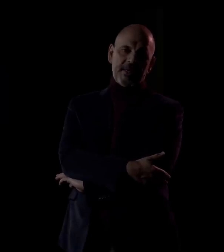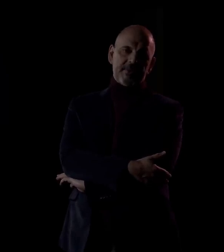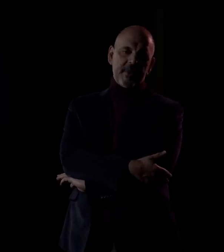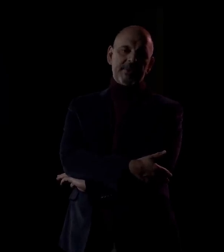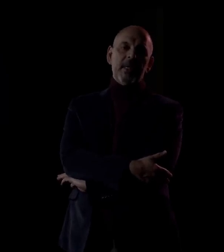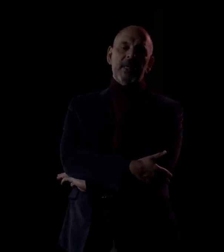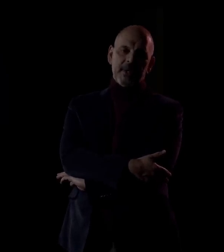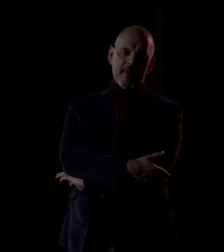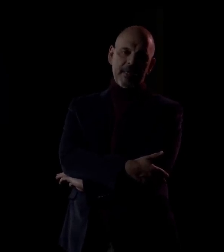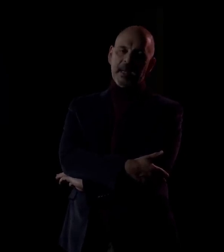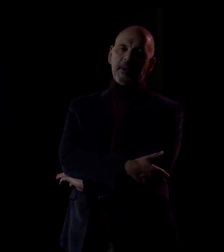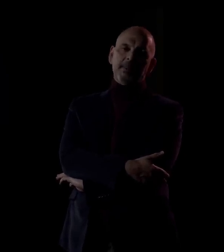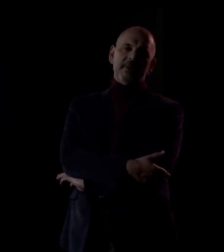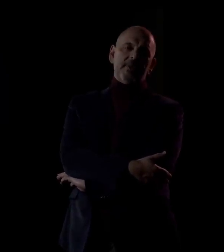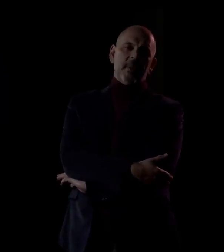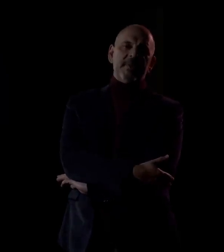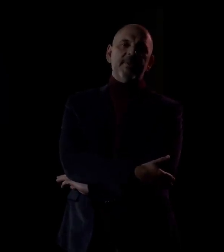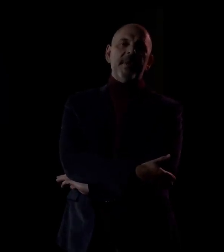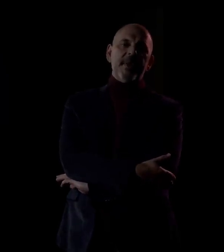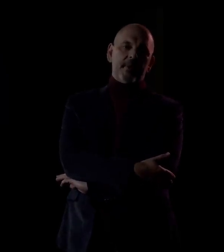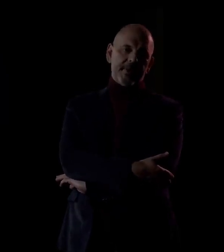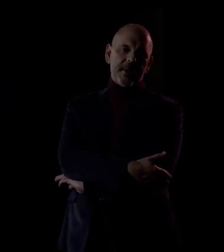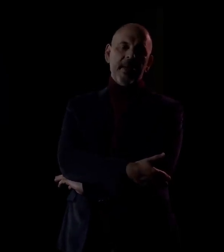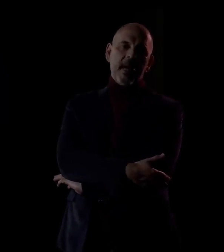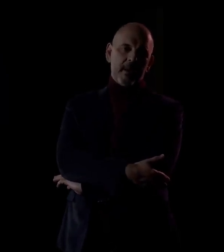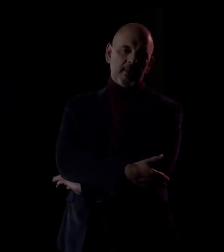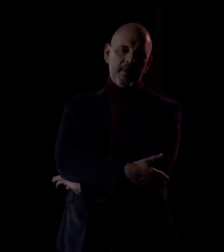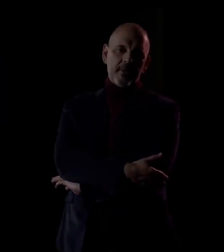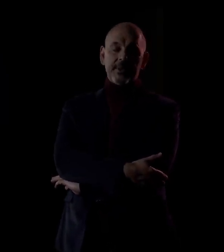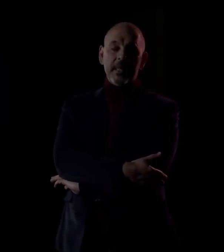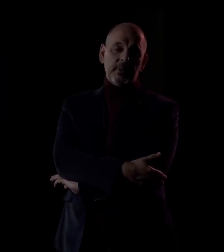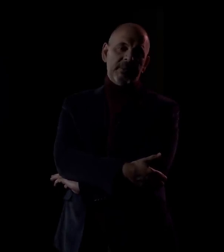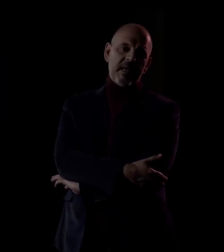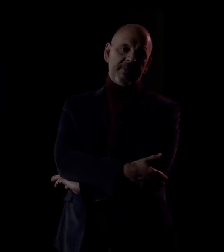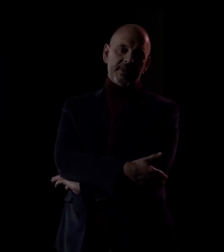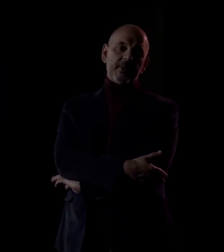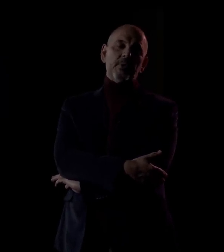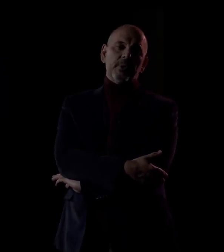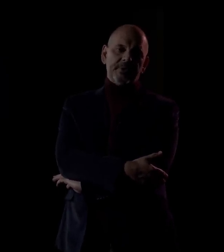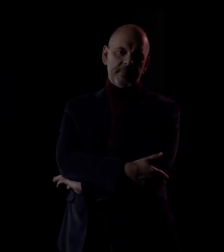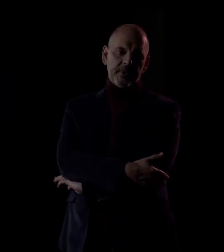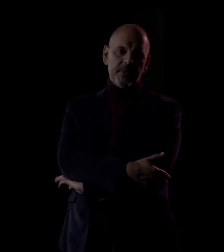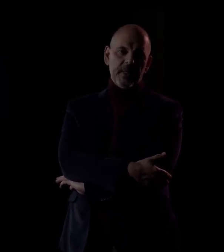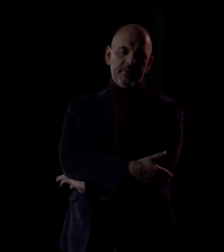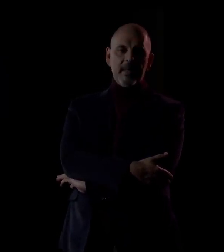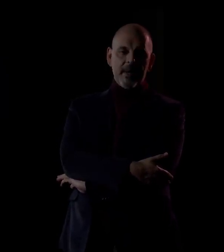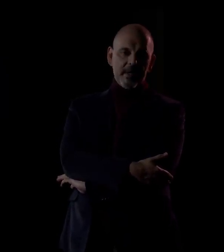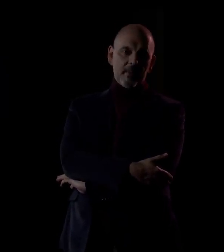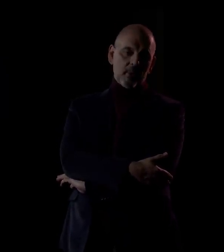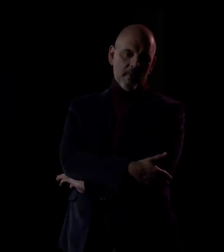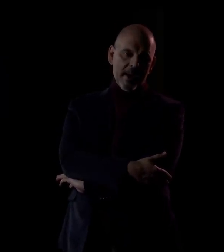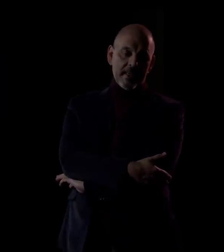de ellos en Estados Unidos, trabajan a largo plazo con el objetivo de derrotar a los gobiernos inconvenientes a su concepto